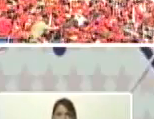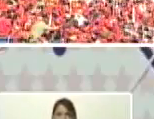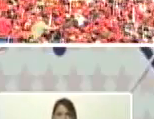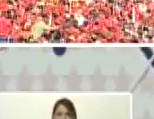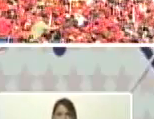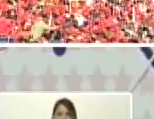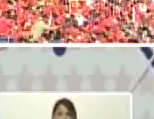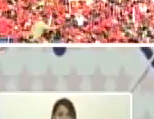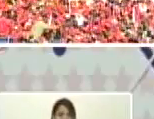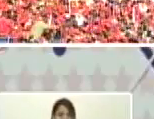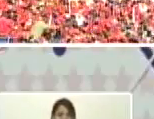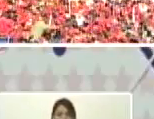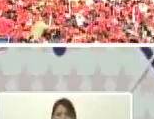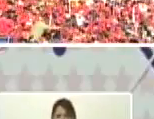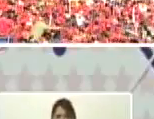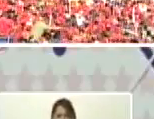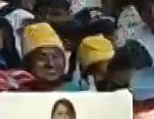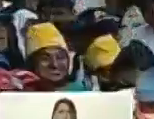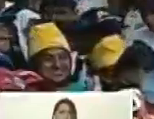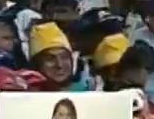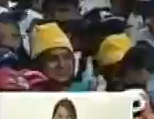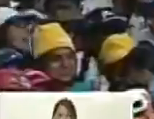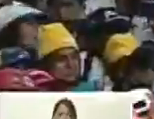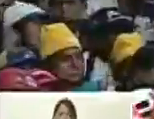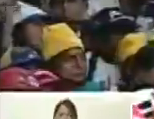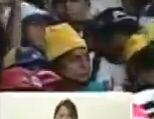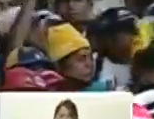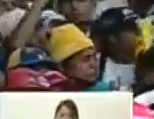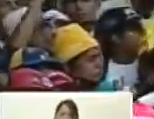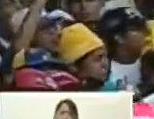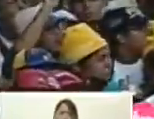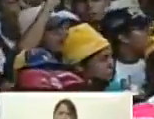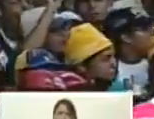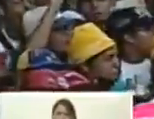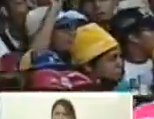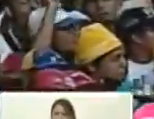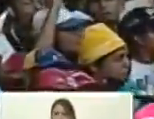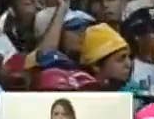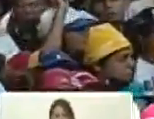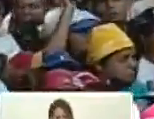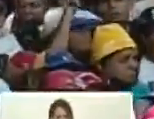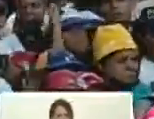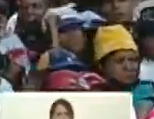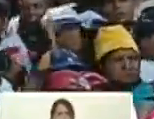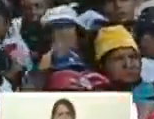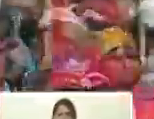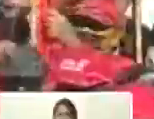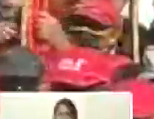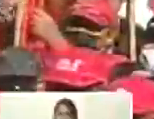donde ustedes puedan ir con los gastos pagos, con su familia,